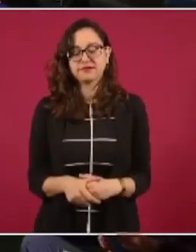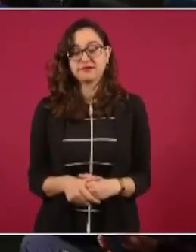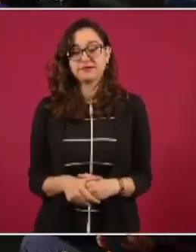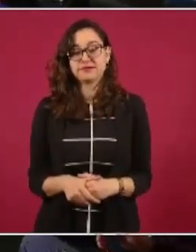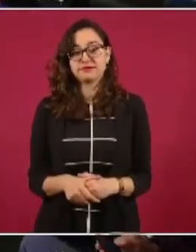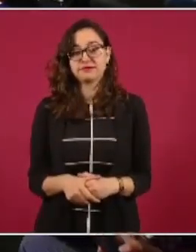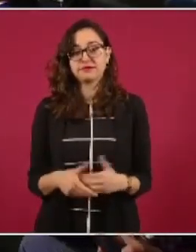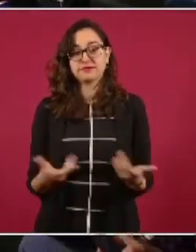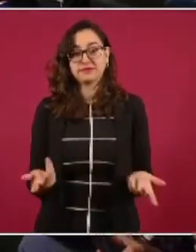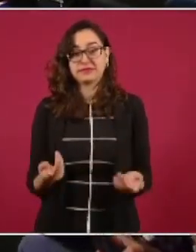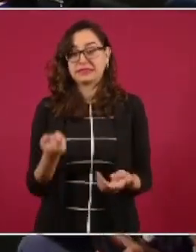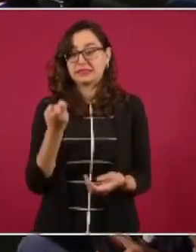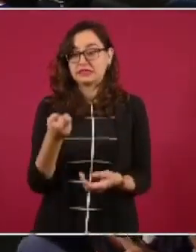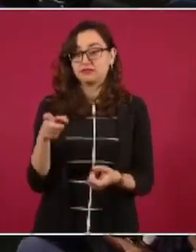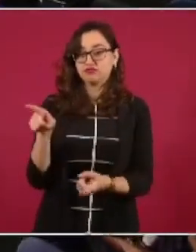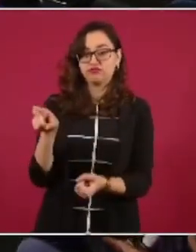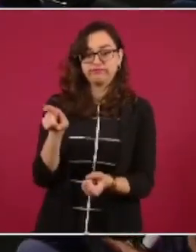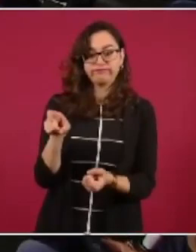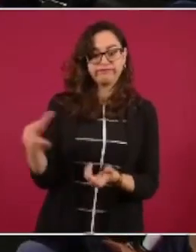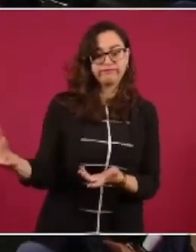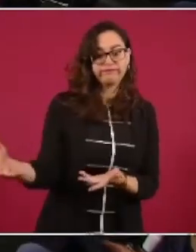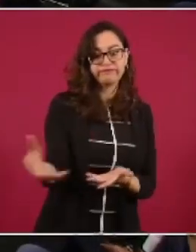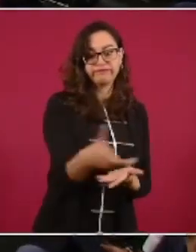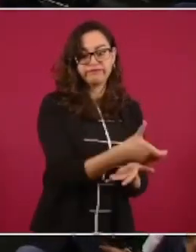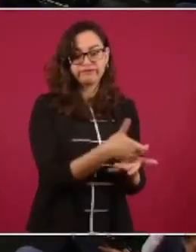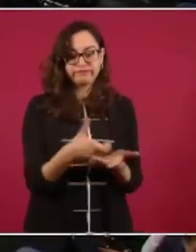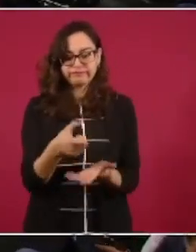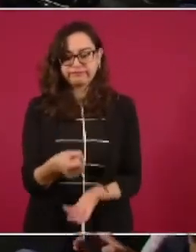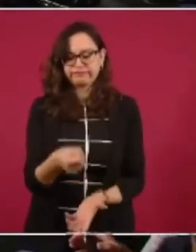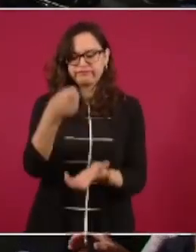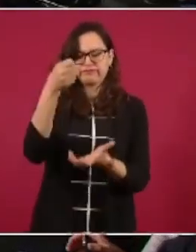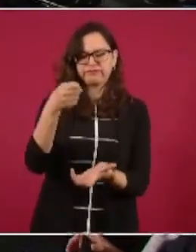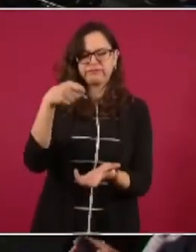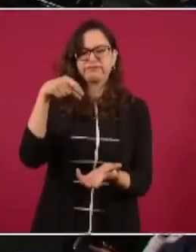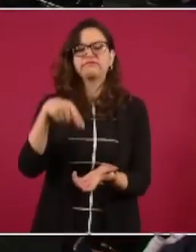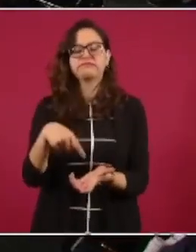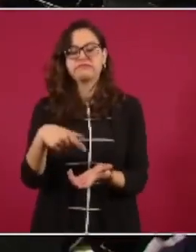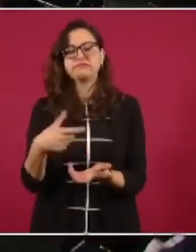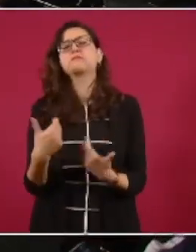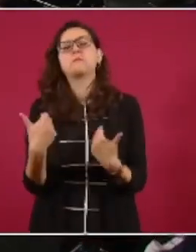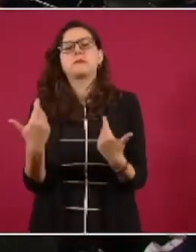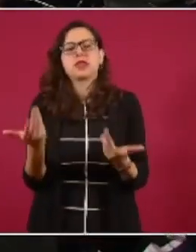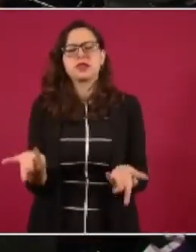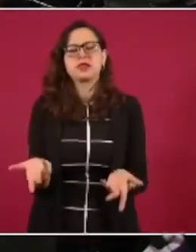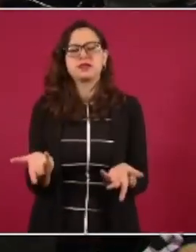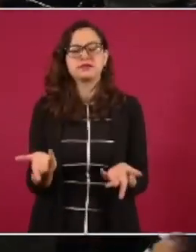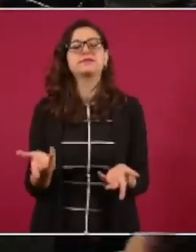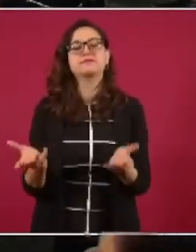la ganancia, la utilidad es para obras.